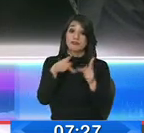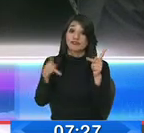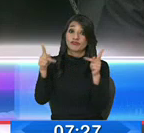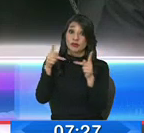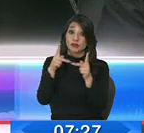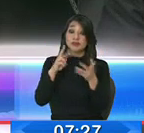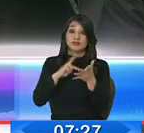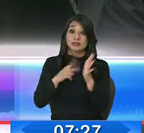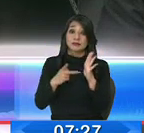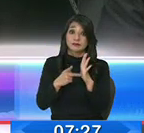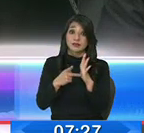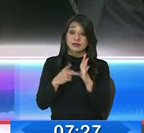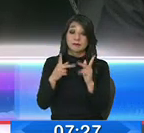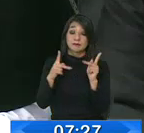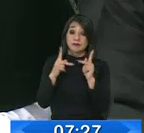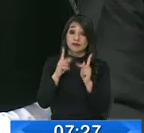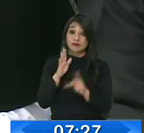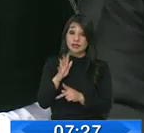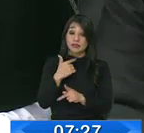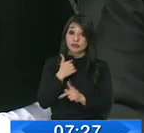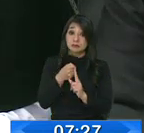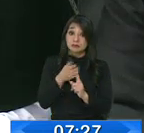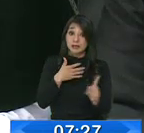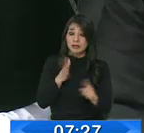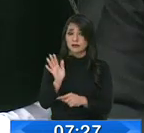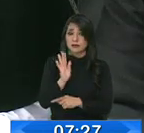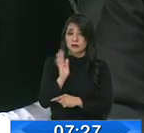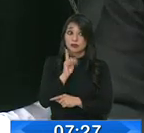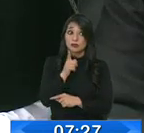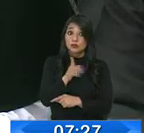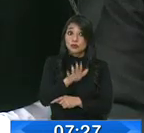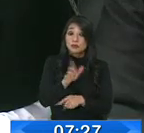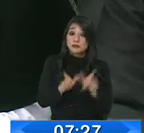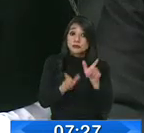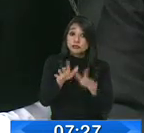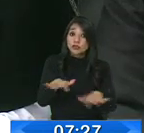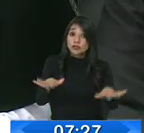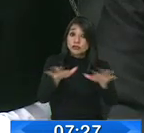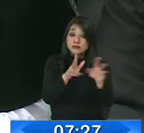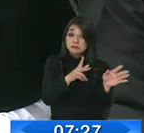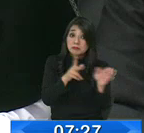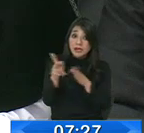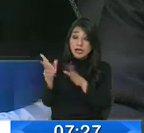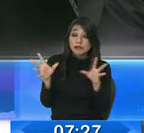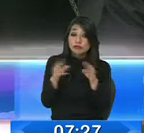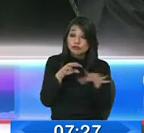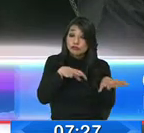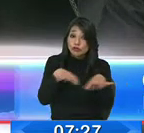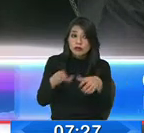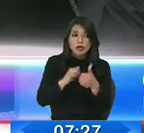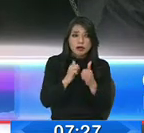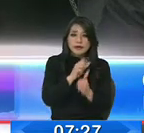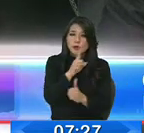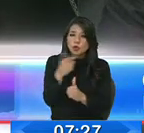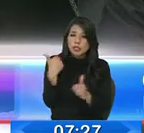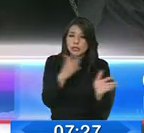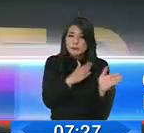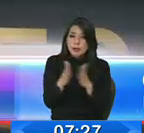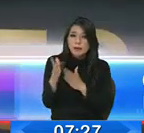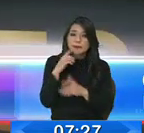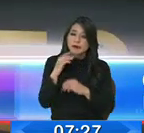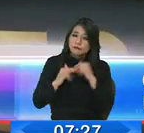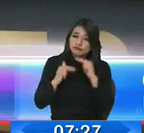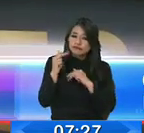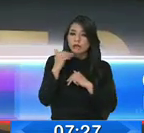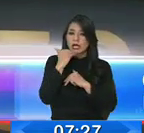afecta a las prefectas y a los prefectos, sino a unos planes operativos que cada uno de nosotros tenemos en el año. De